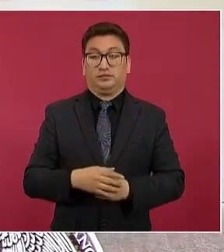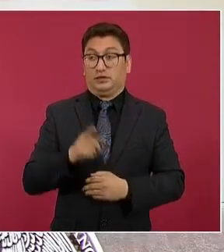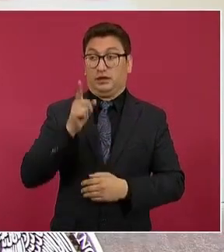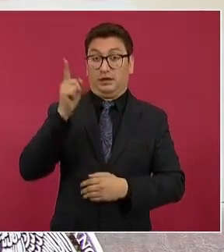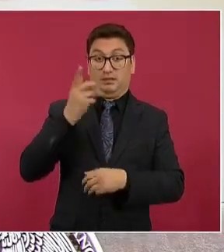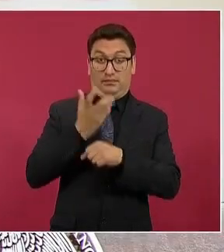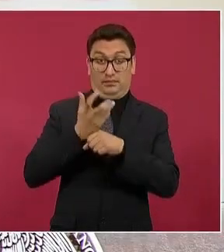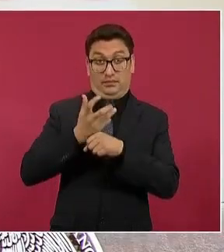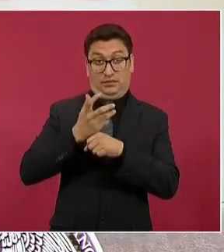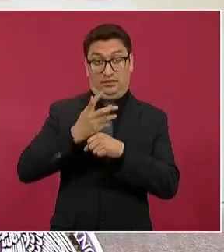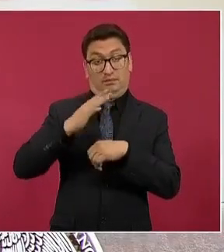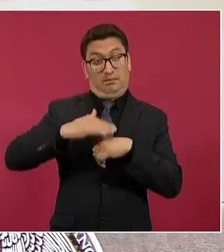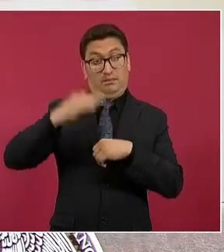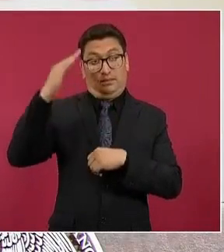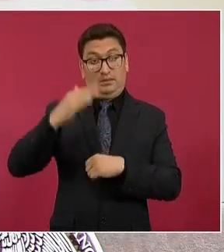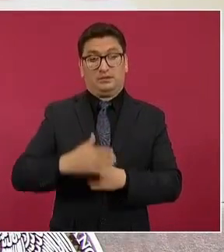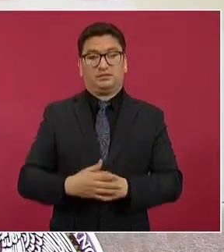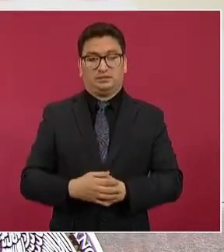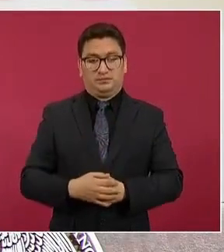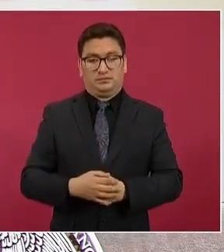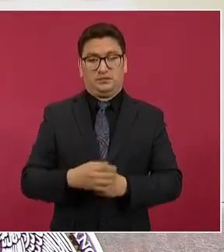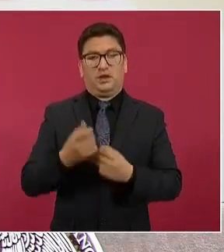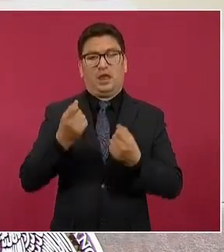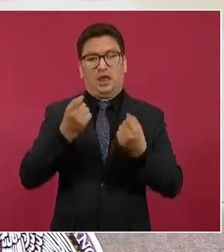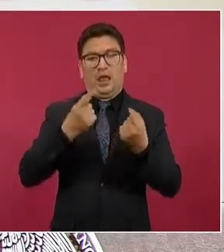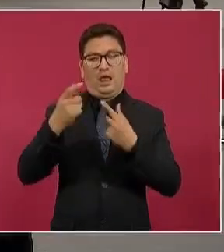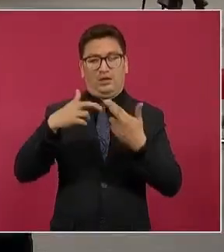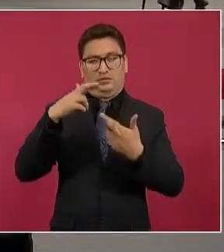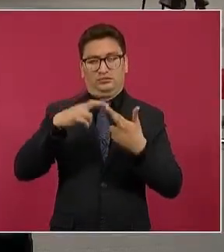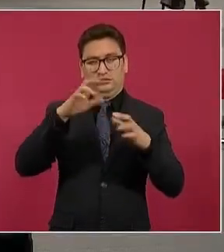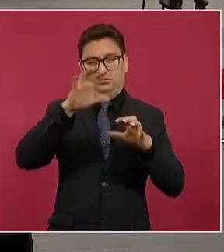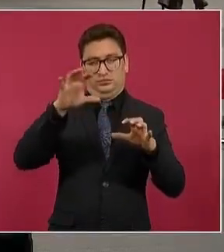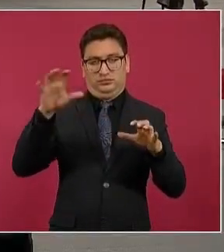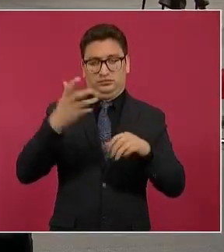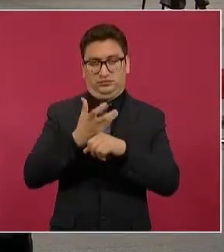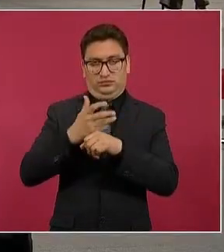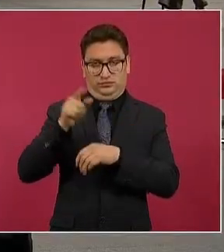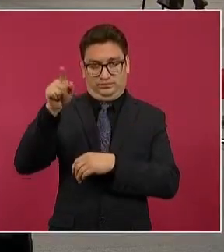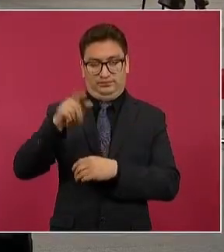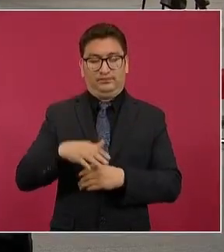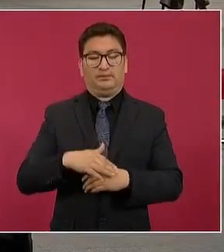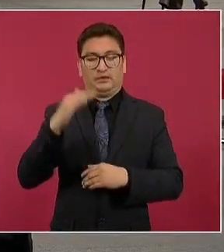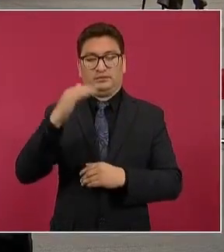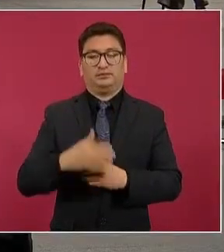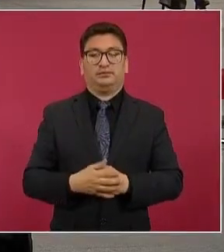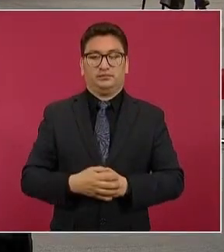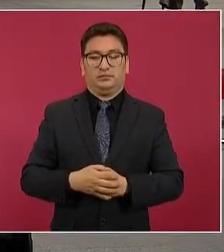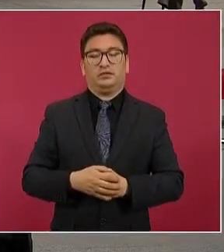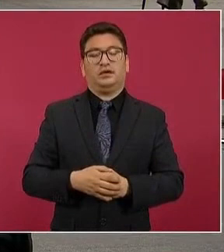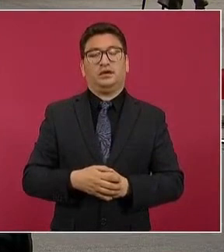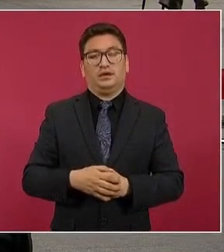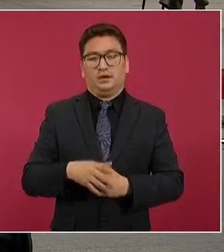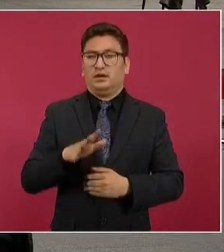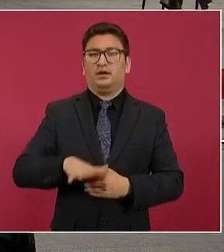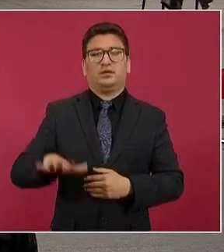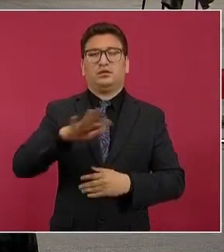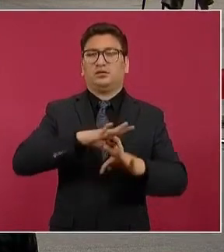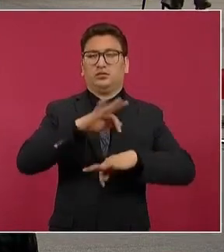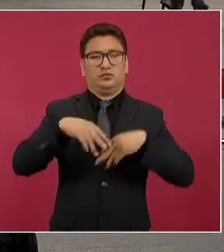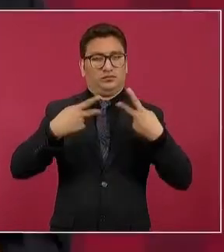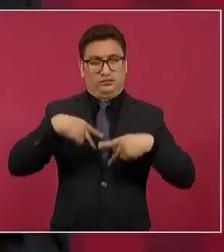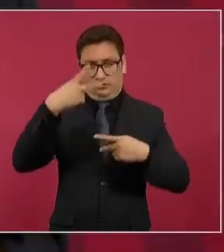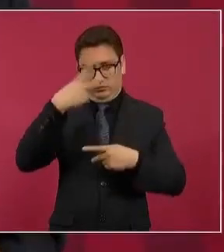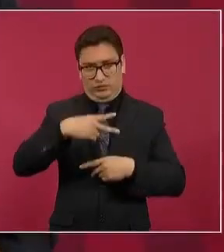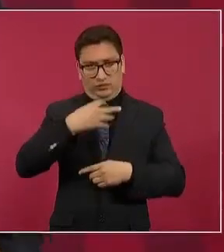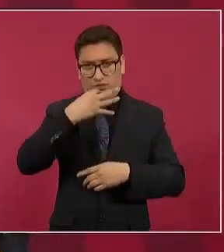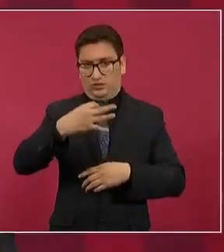Estados Unidos, en algunas regiones de Estados Unidos. Y sí garantizarle al pueblo de México que